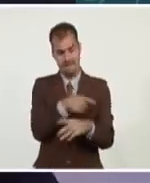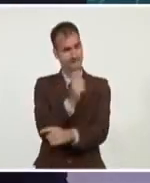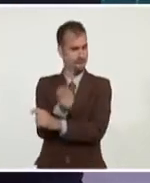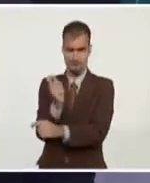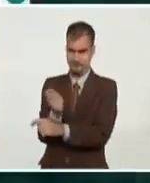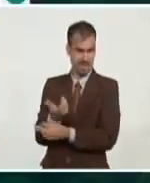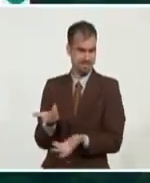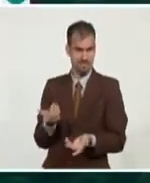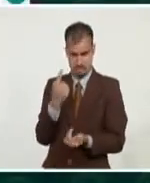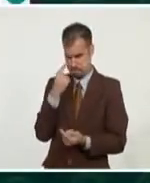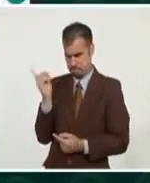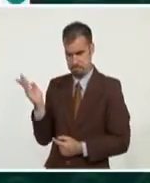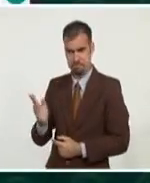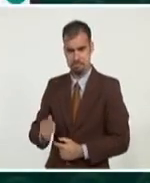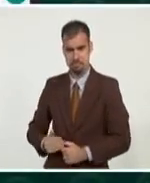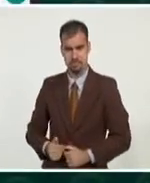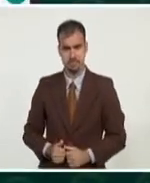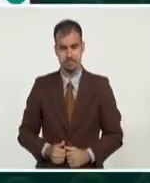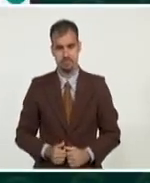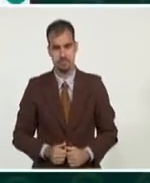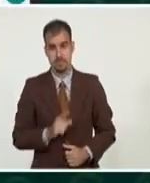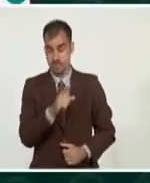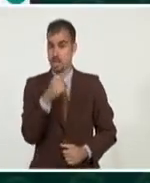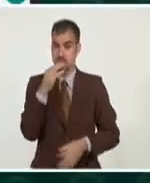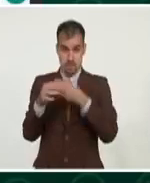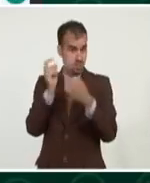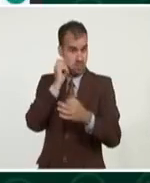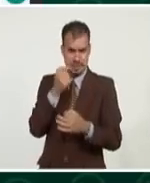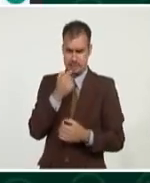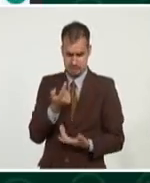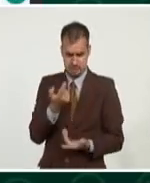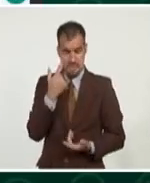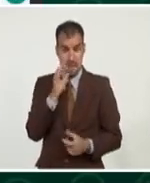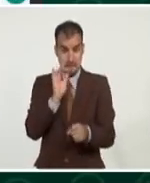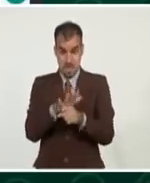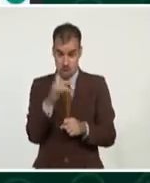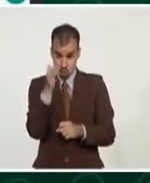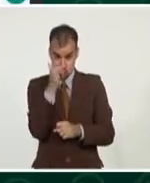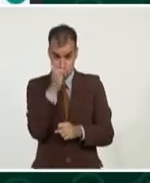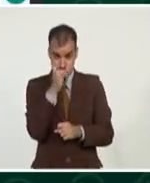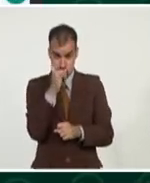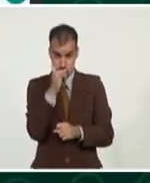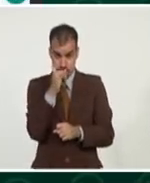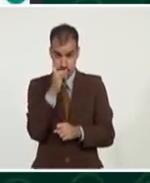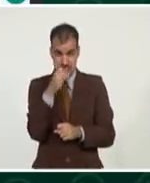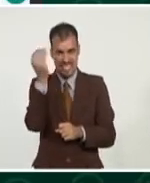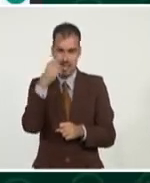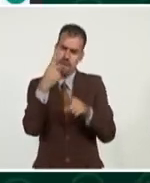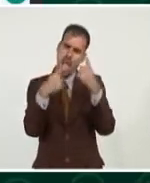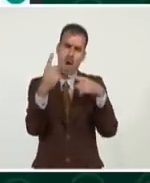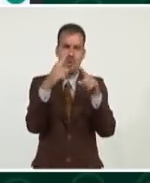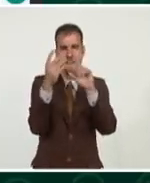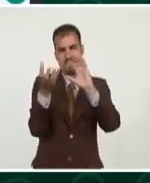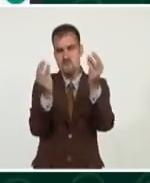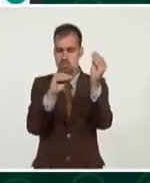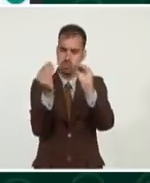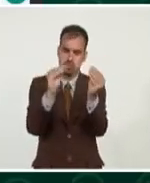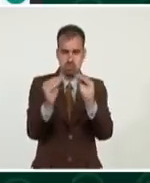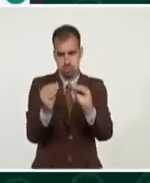Adelante. Mira, algo importante. Cuando vayan a grabarlo, en términos incluso estéticos, hagan esto,